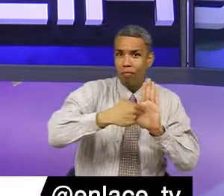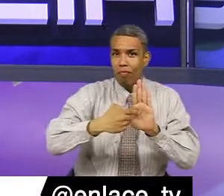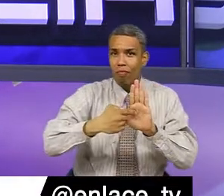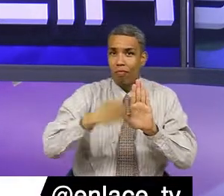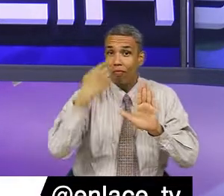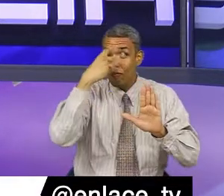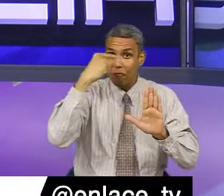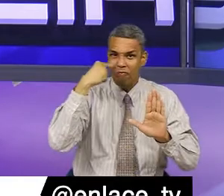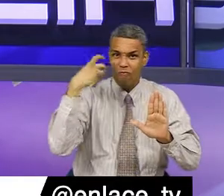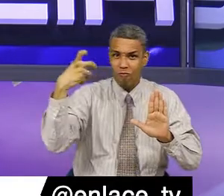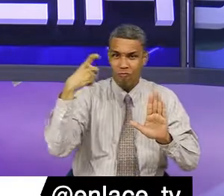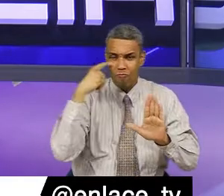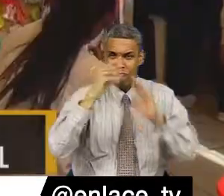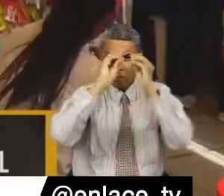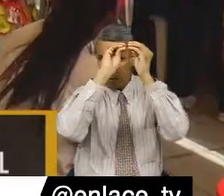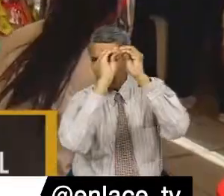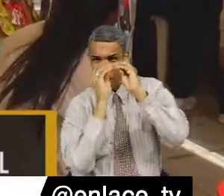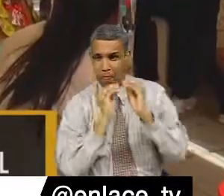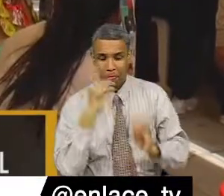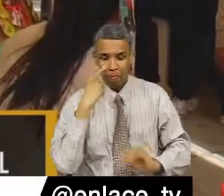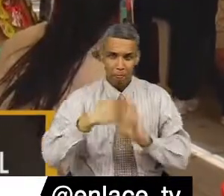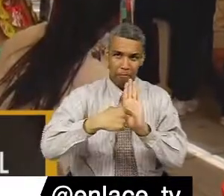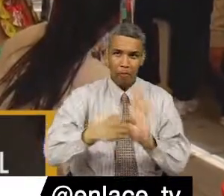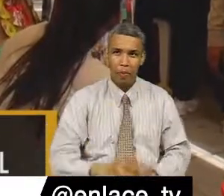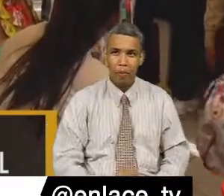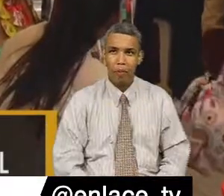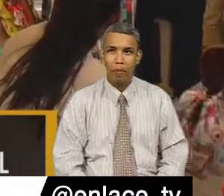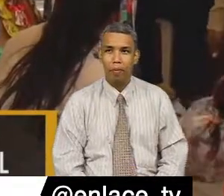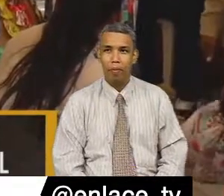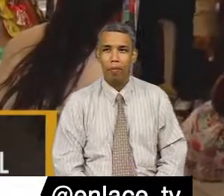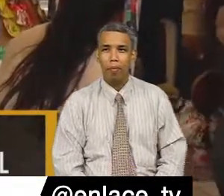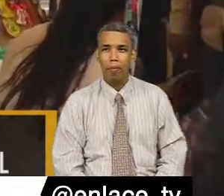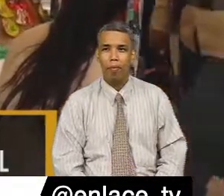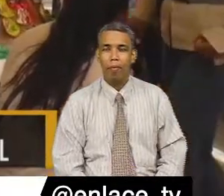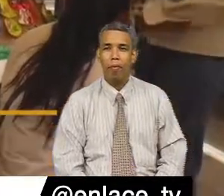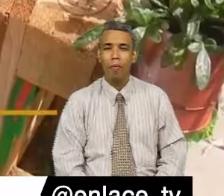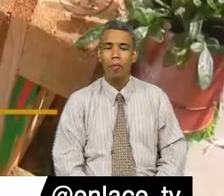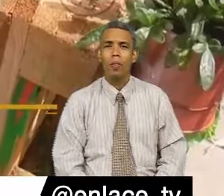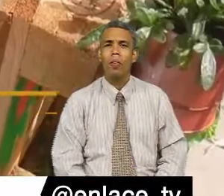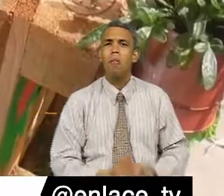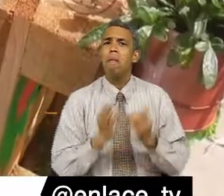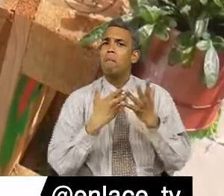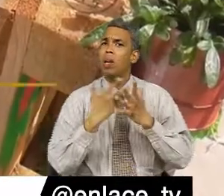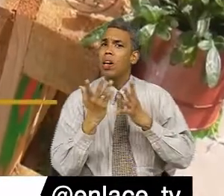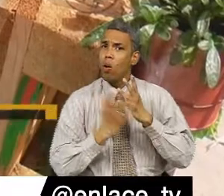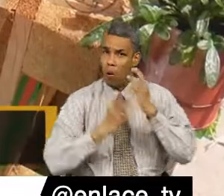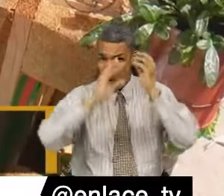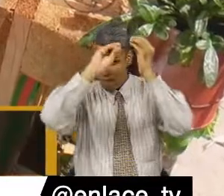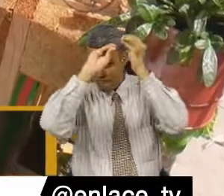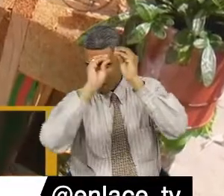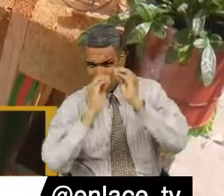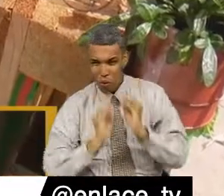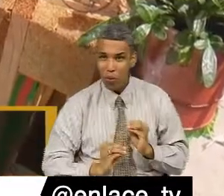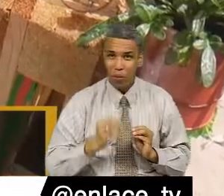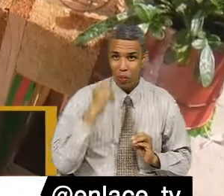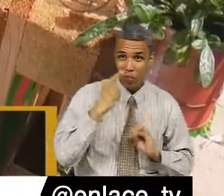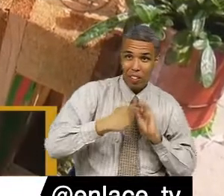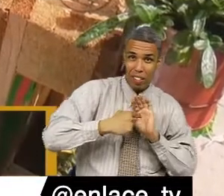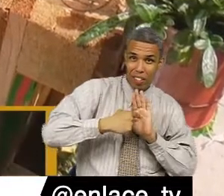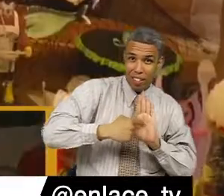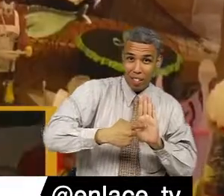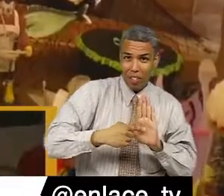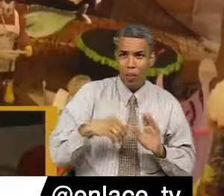Comercial. Reinas de reciclaje y muchas manualidades encontramos en la plazoleta del Centro Popular Comercial, donde participaron más